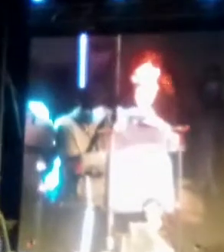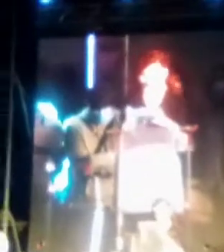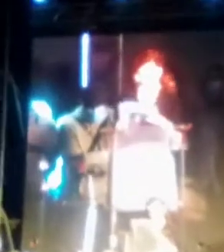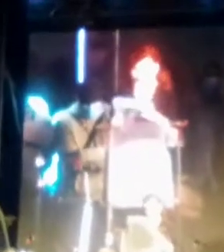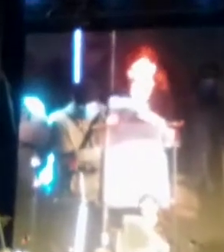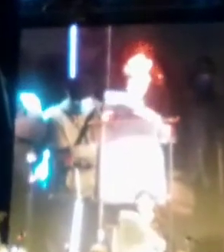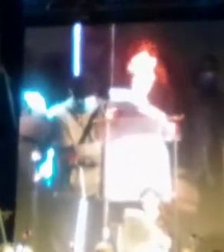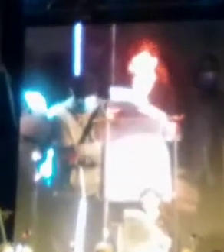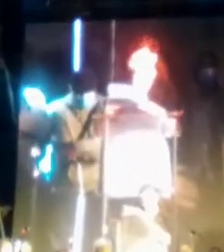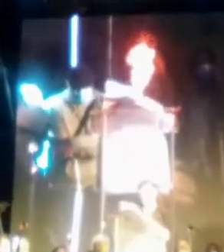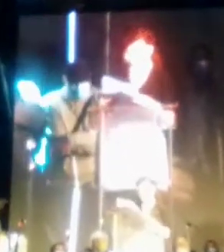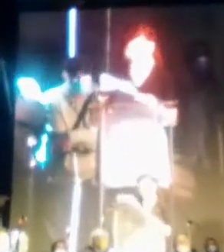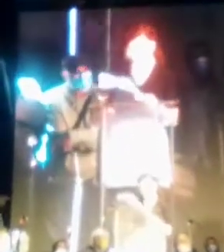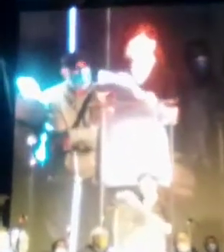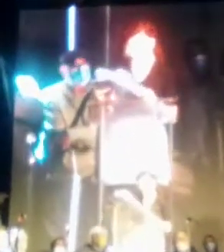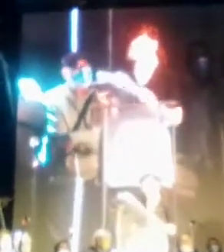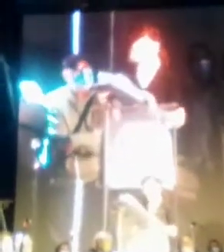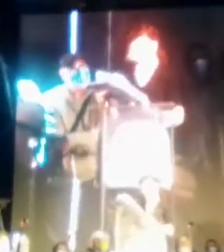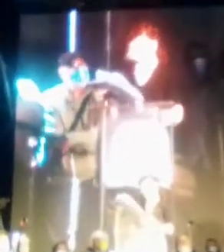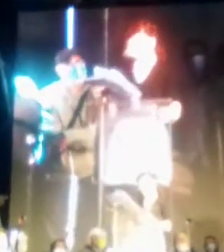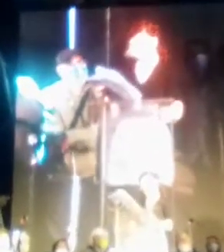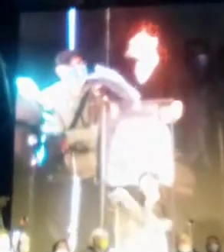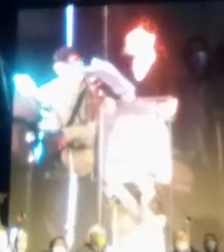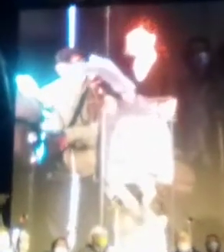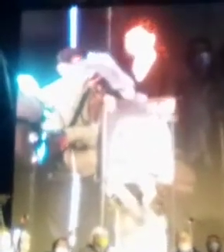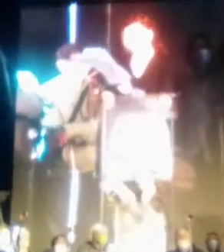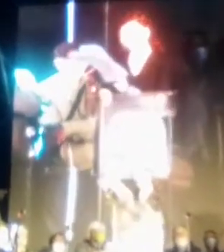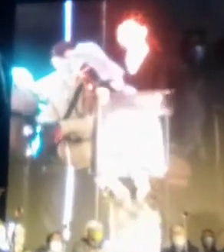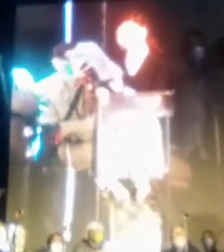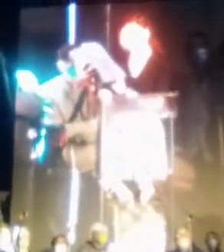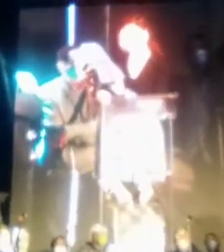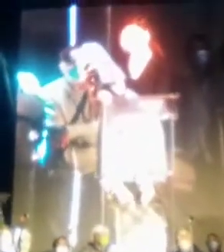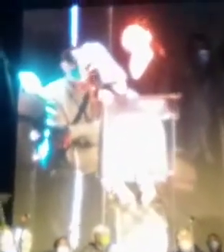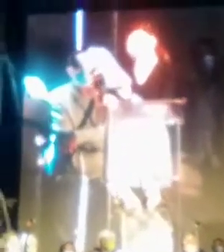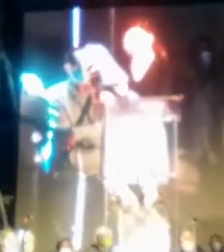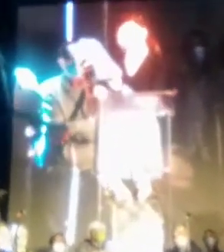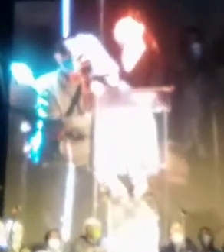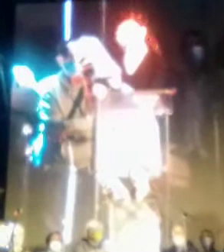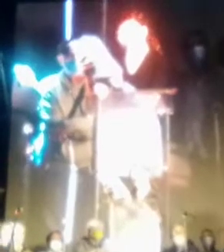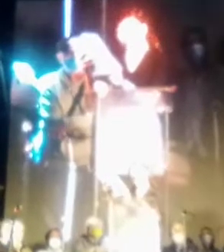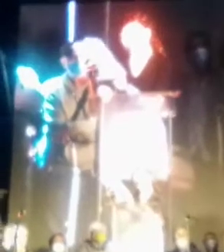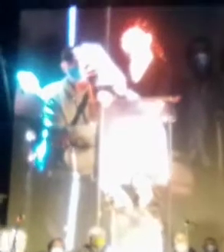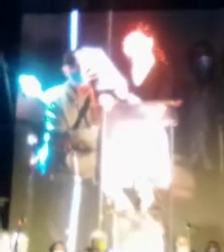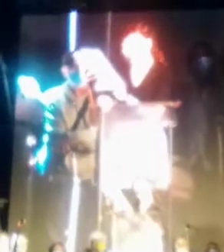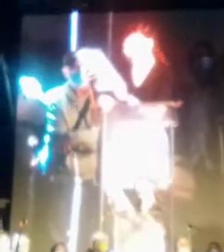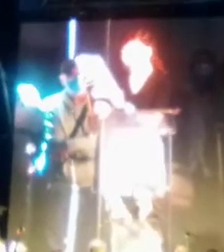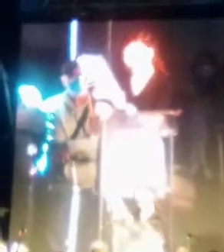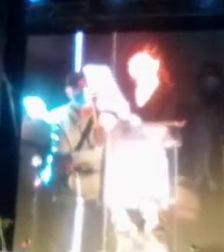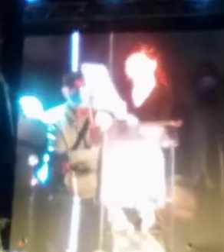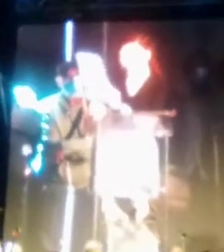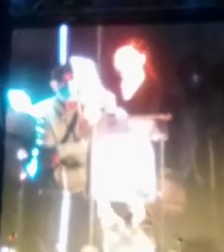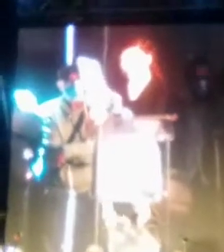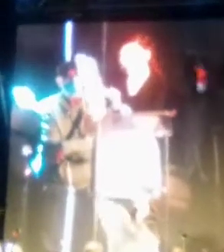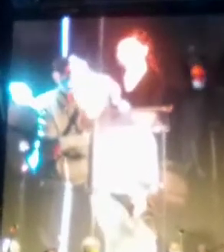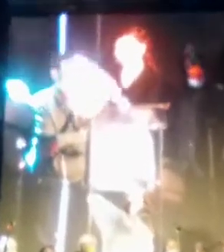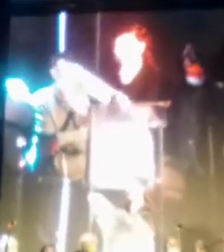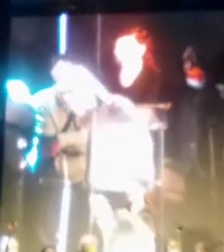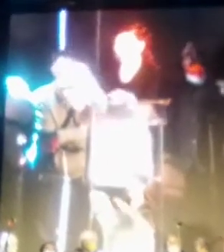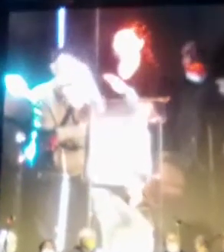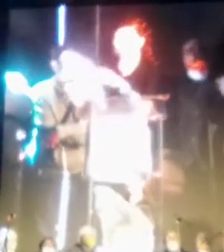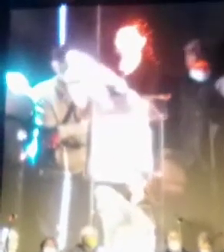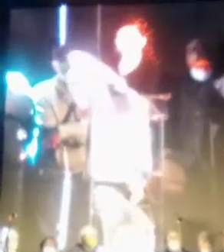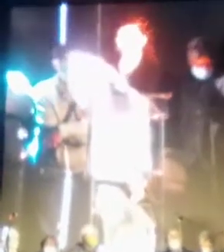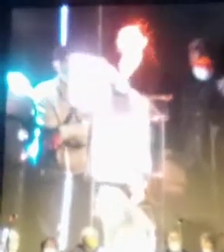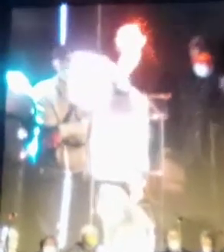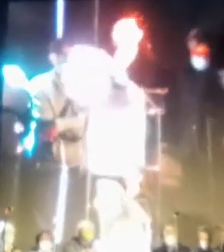sin garantía. Y de hecho muchas personas ya lo hacían con el régimen anterior. La LUC crea el régimen del desalojo express, donde el tercer día que una persona